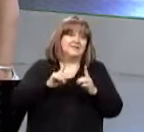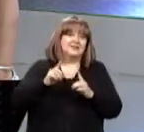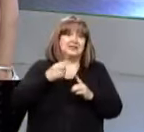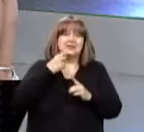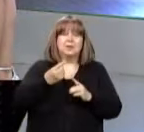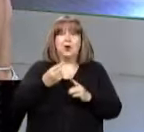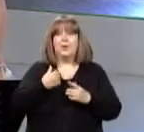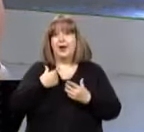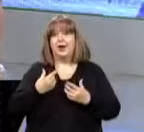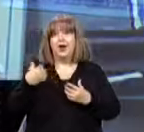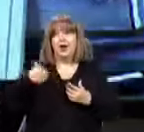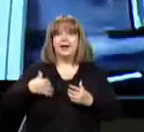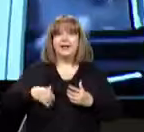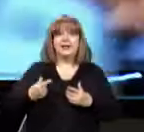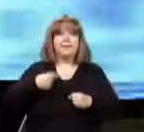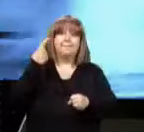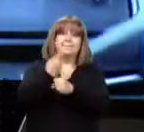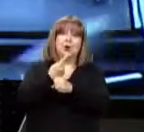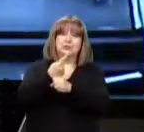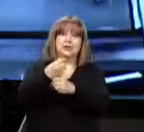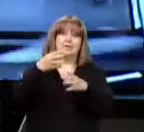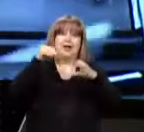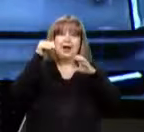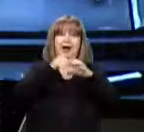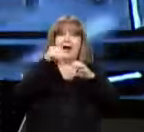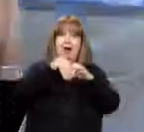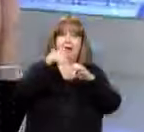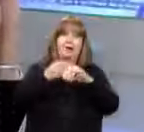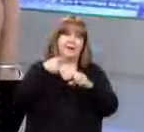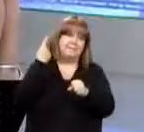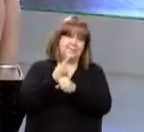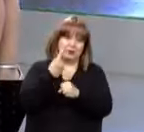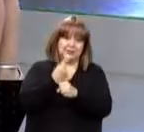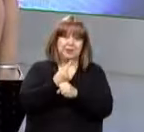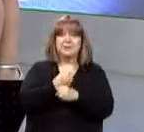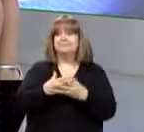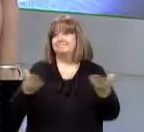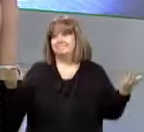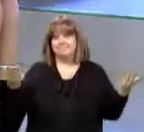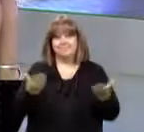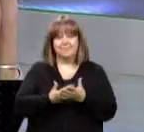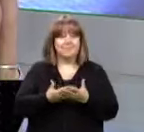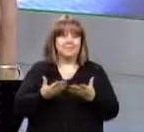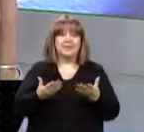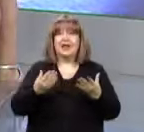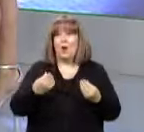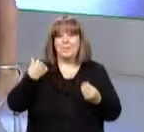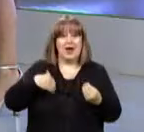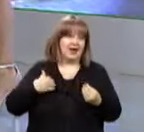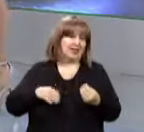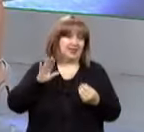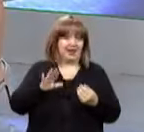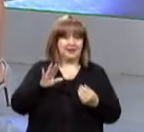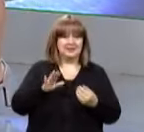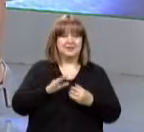vez que viniste es acá en este país no se puede hacer nada viste entonces claro estamos caminando y olvídate no